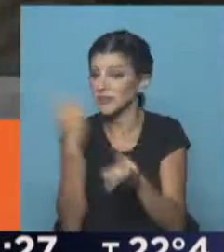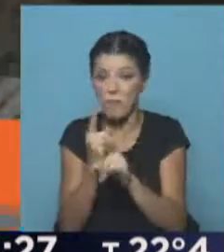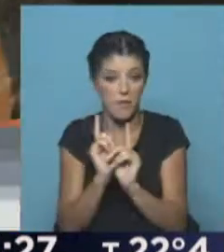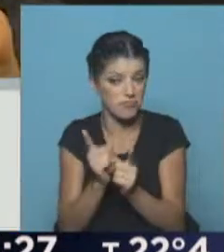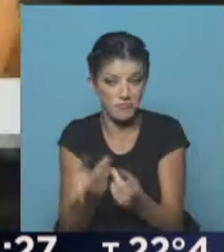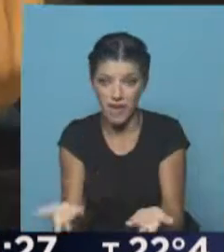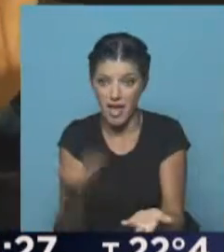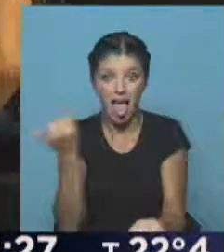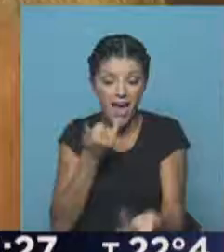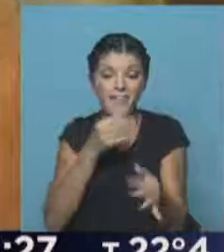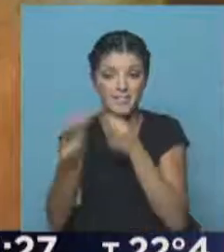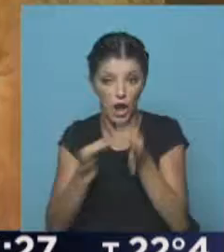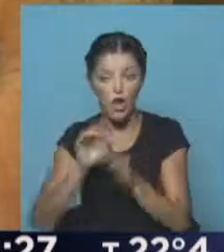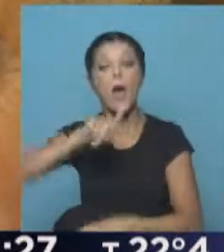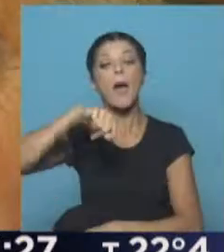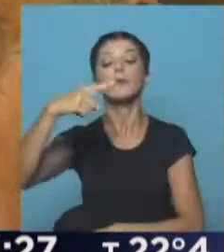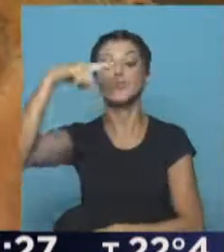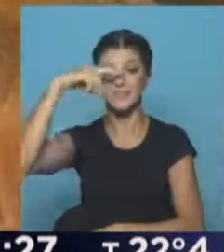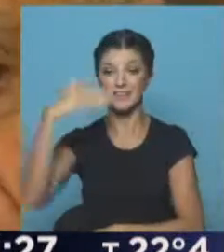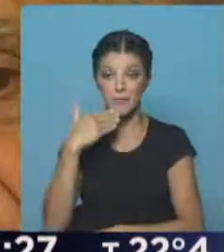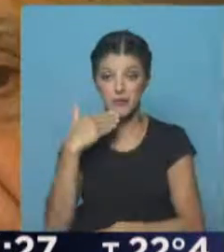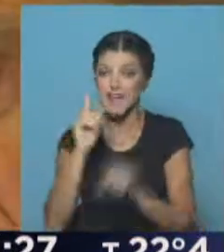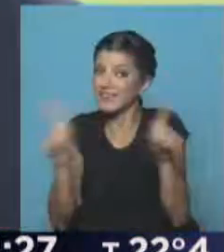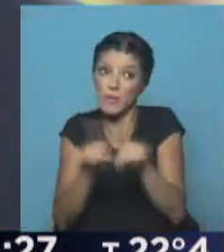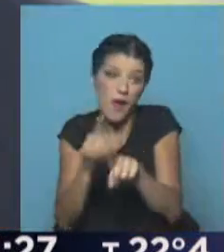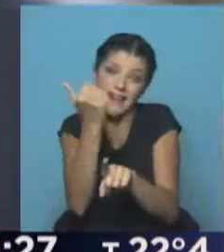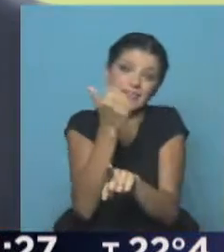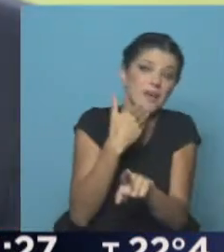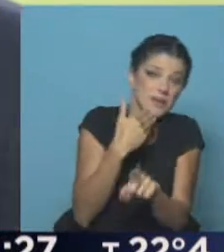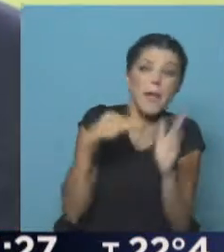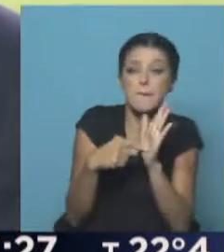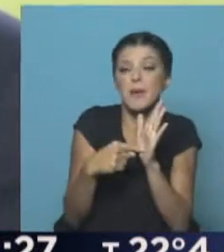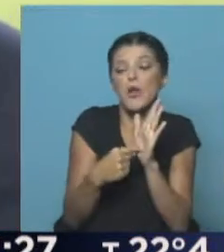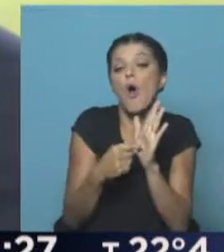rompió. El 7 de abril va a ser lo mismo que el 6, pero con menor valor